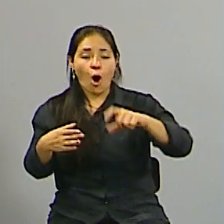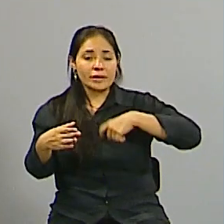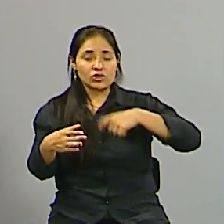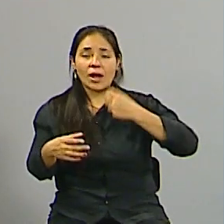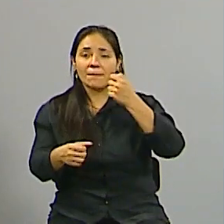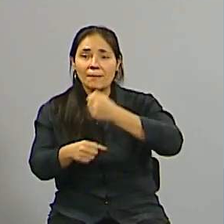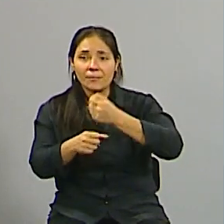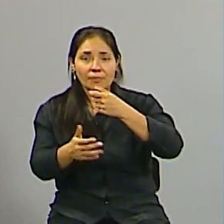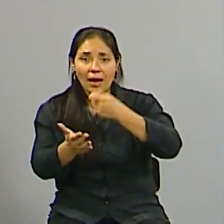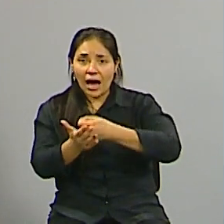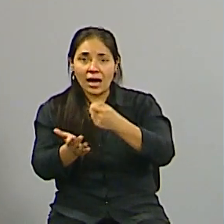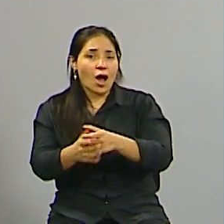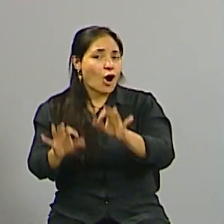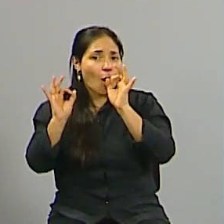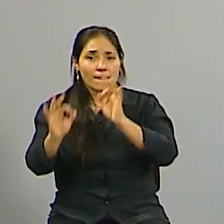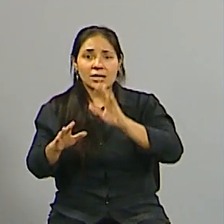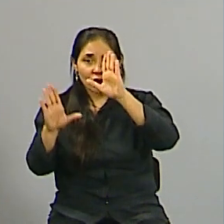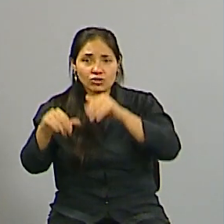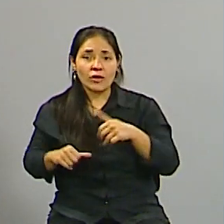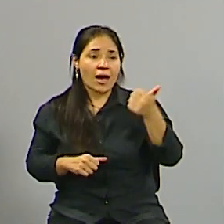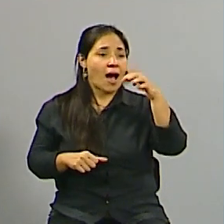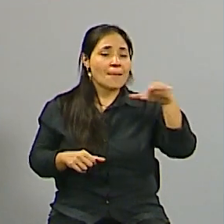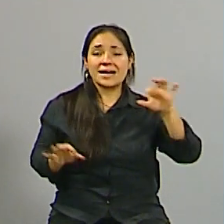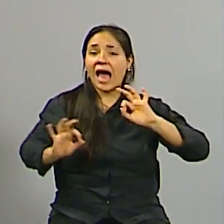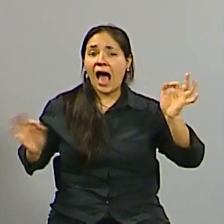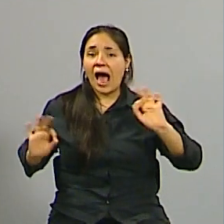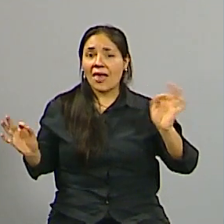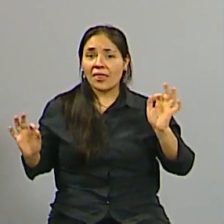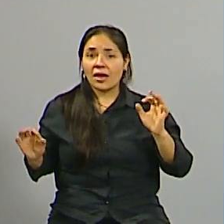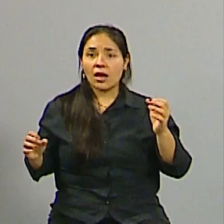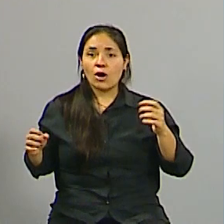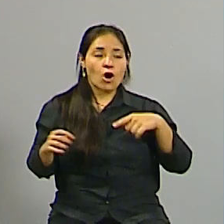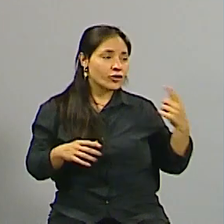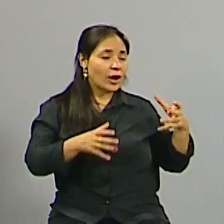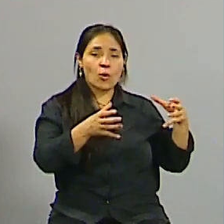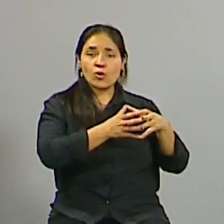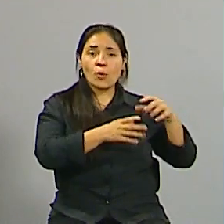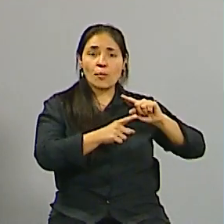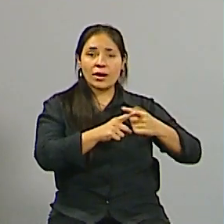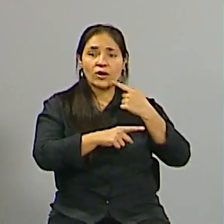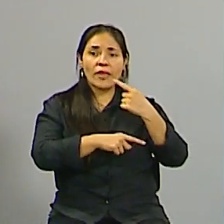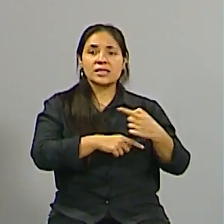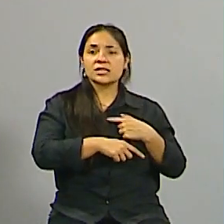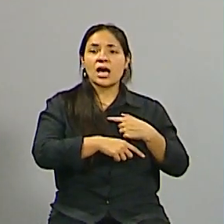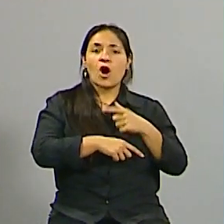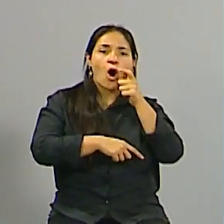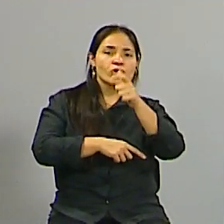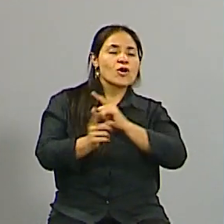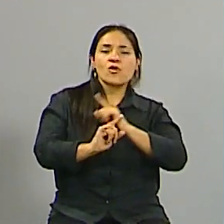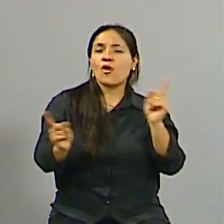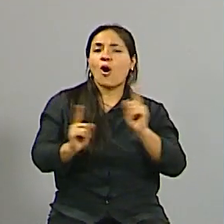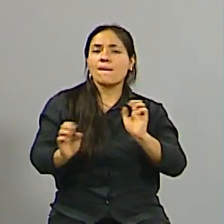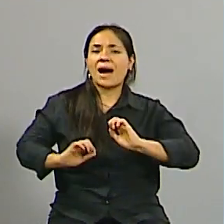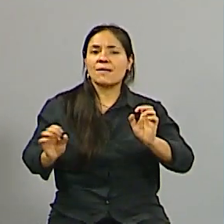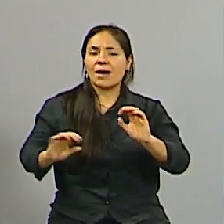cargo absolutamente de todo y la plataforma de nada. ¿Por qué para algunos sectores políticos, sobre todo, es malo regular